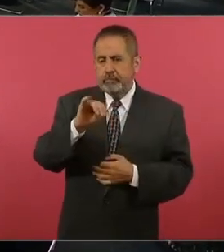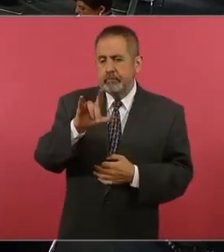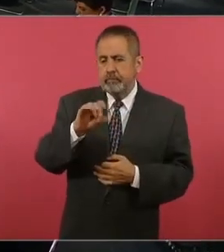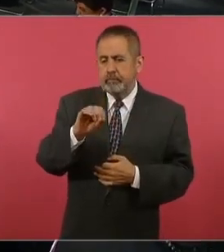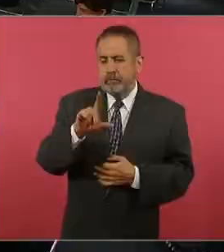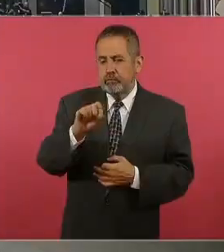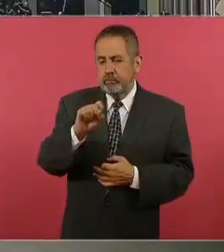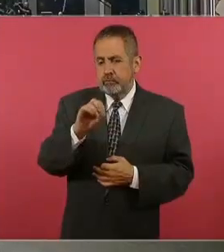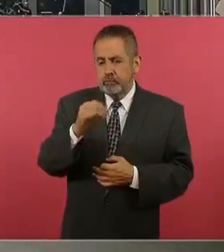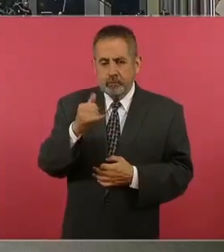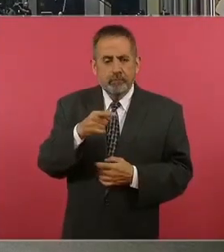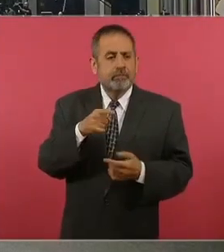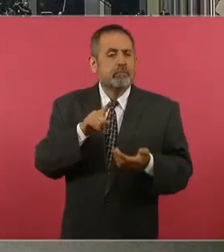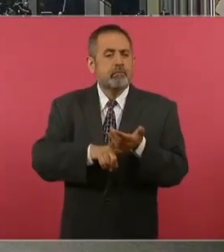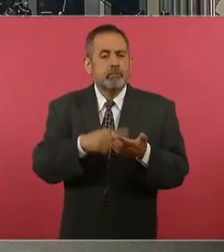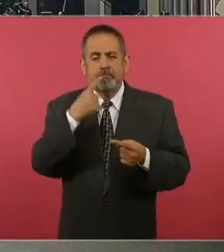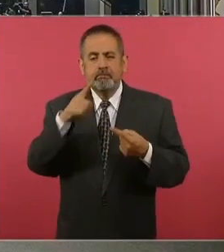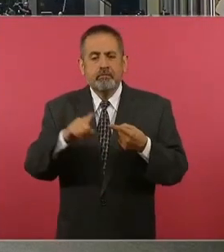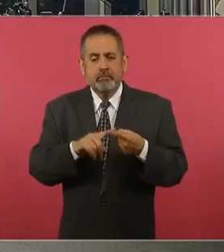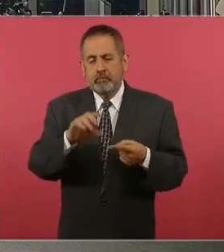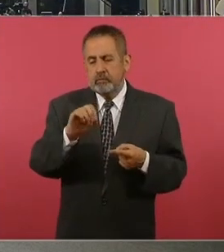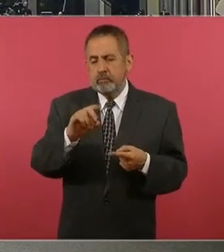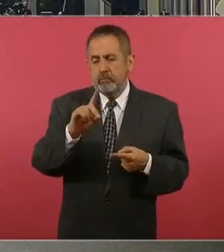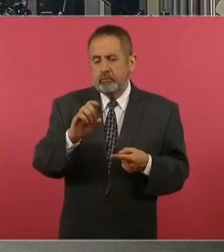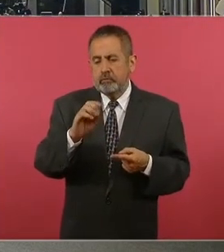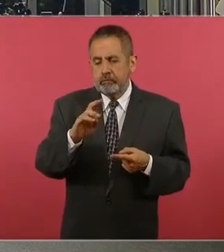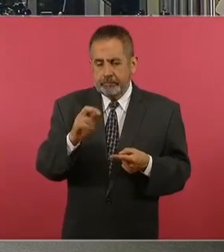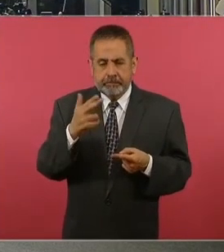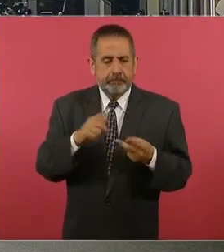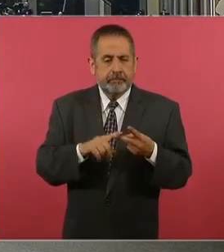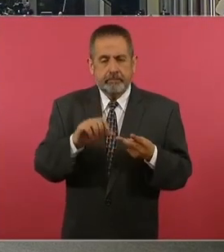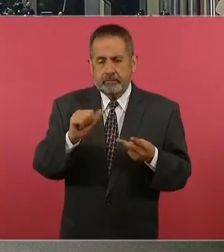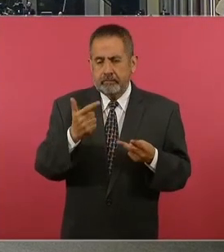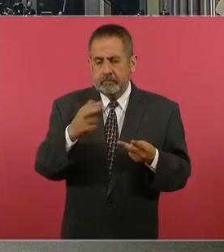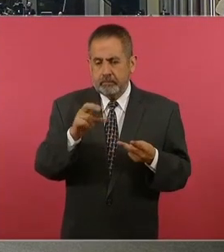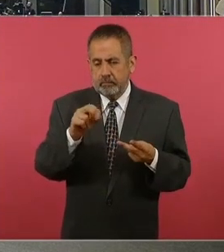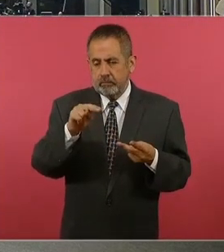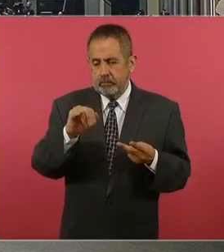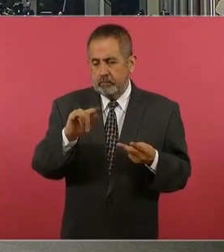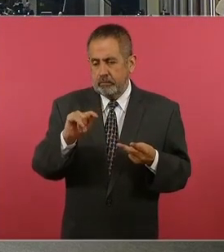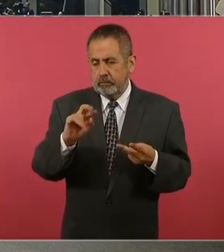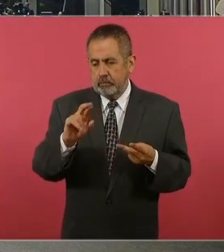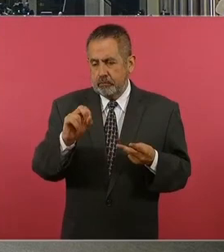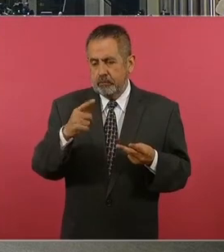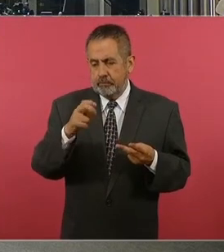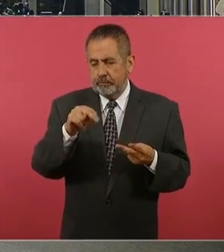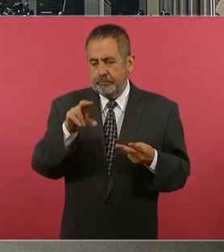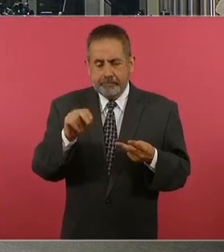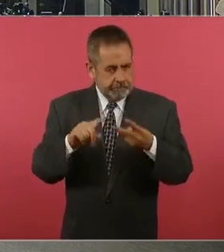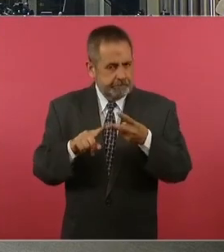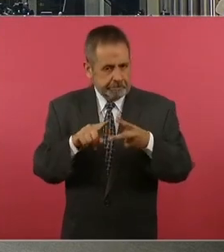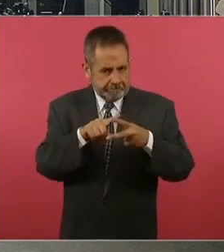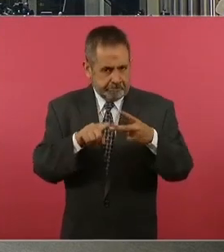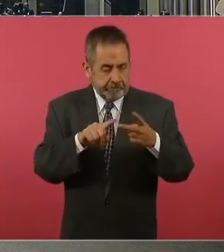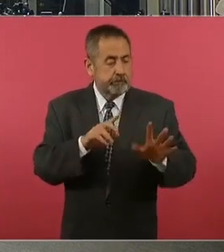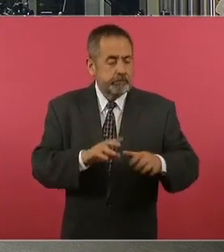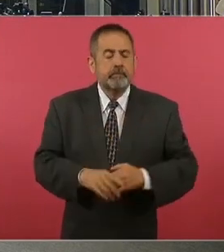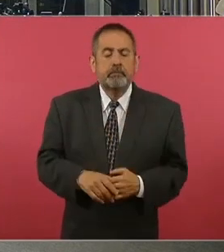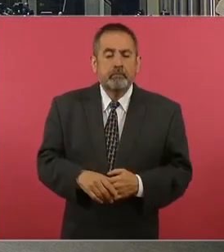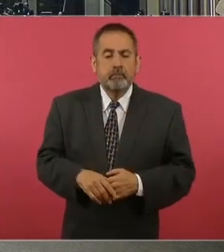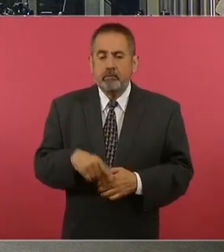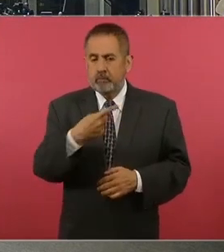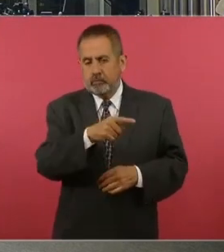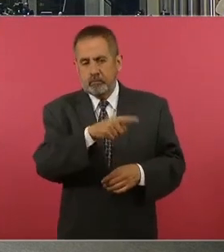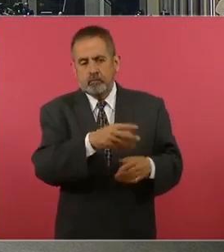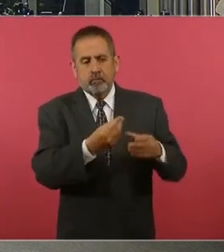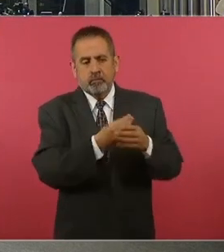los casos de Odebrecht y agronitrogenados. El acusado, sus abogados, en audiencia, al